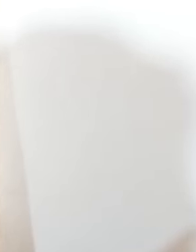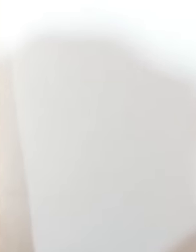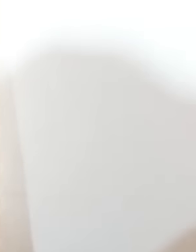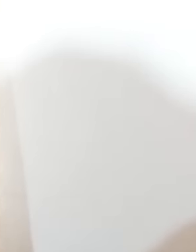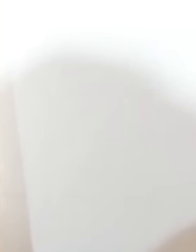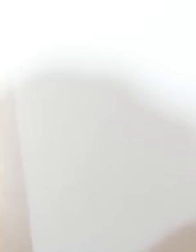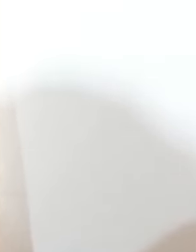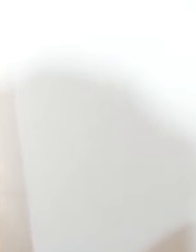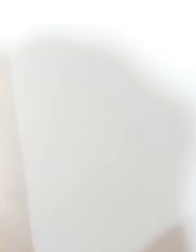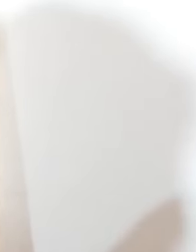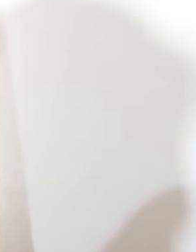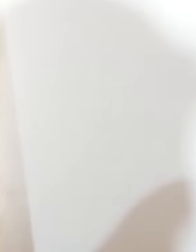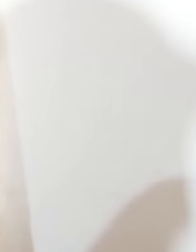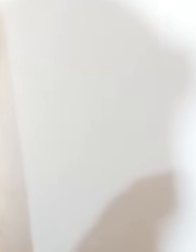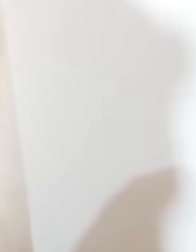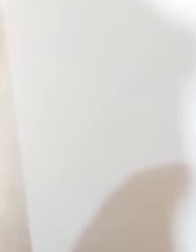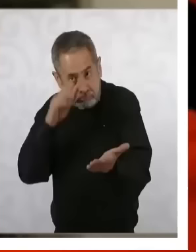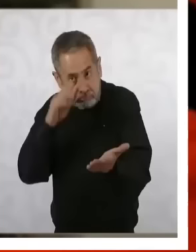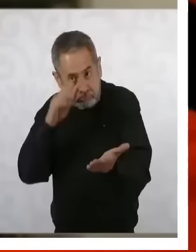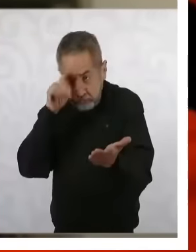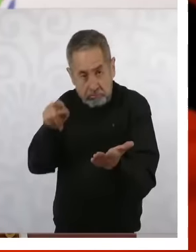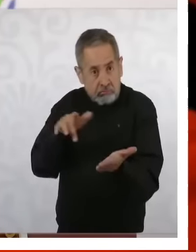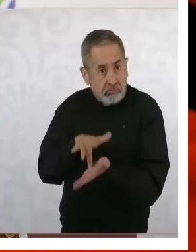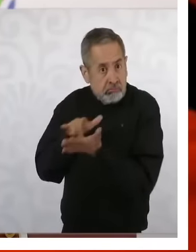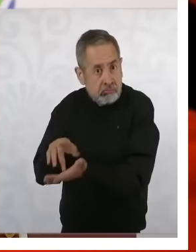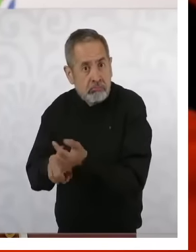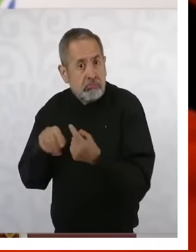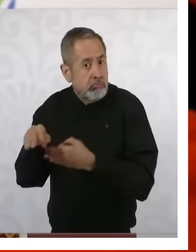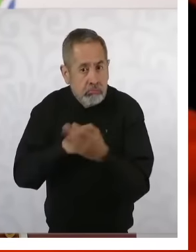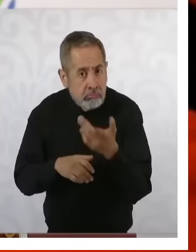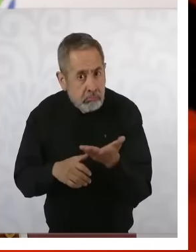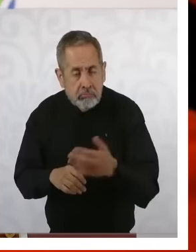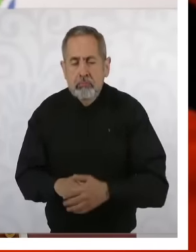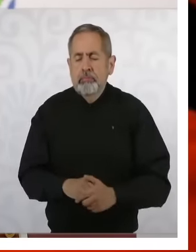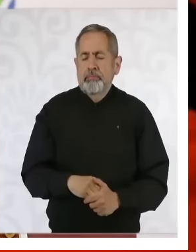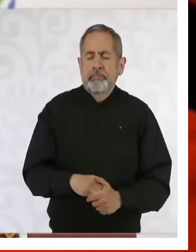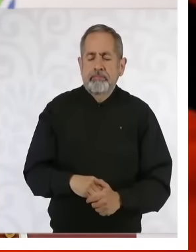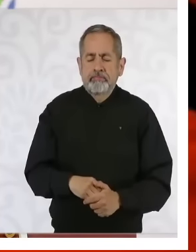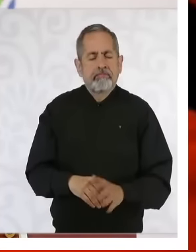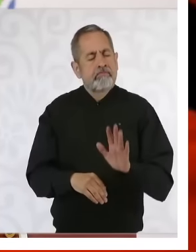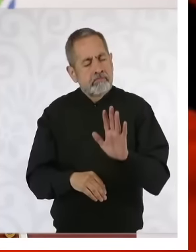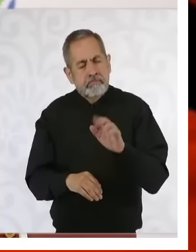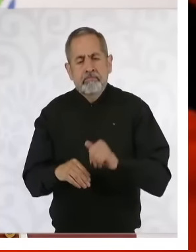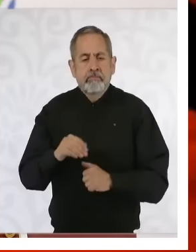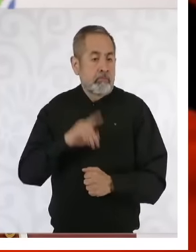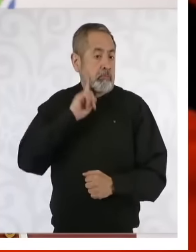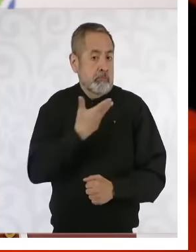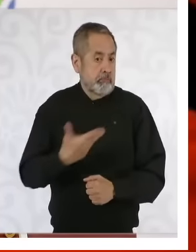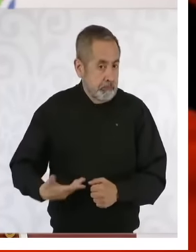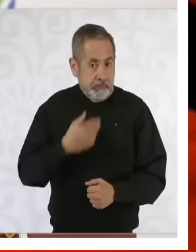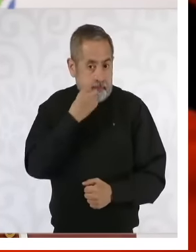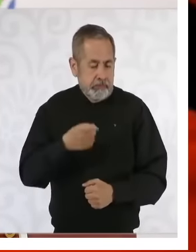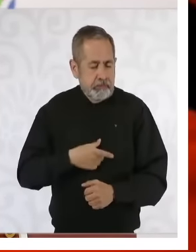país llevarlo a cabo no es fácil. Pues hay que revisarlo. Todavía hay